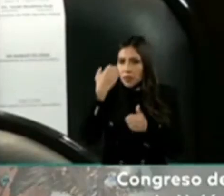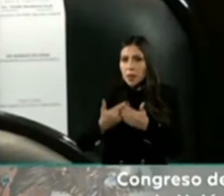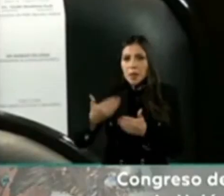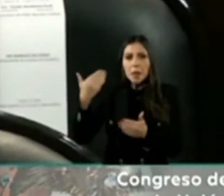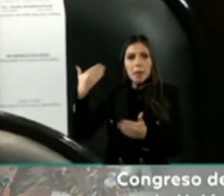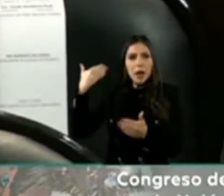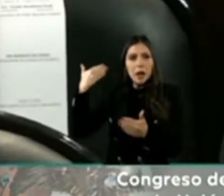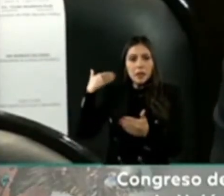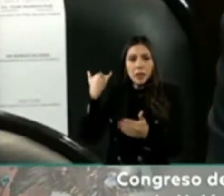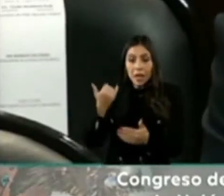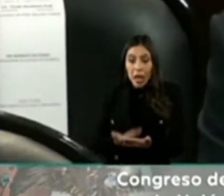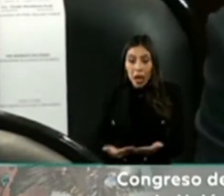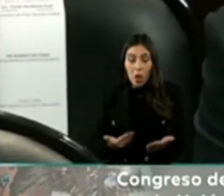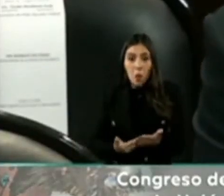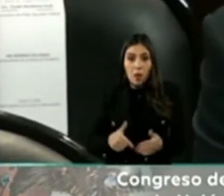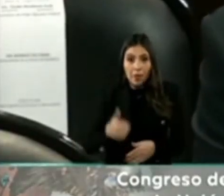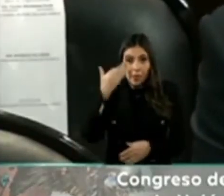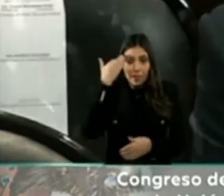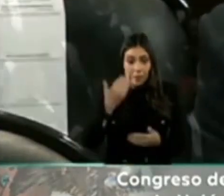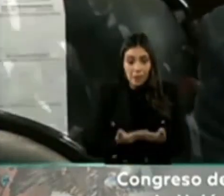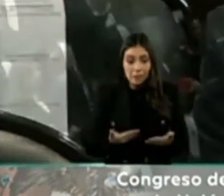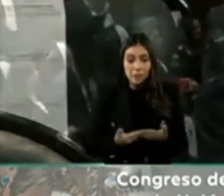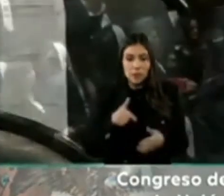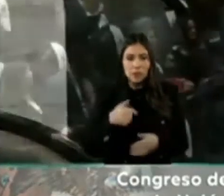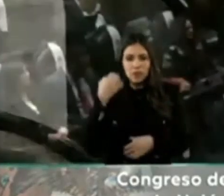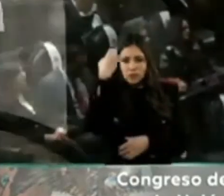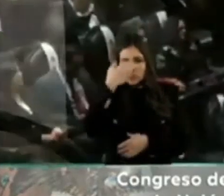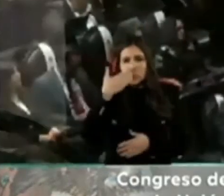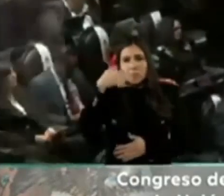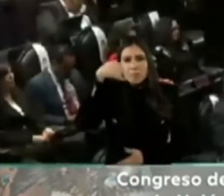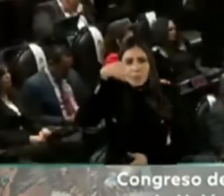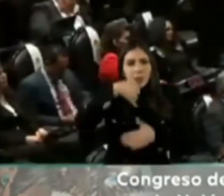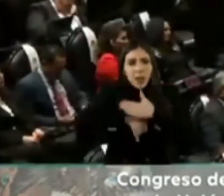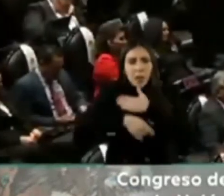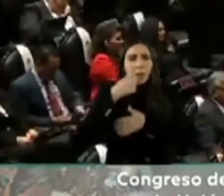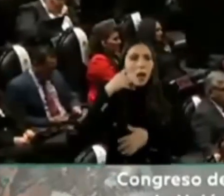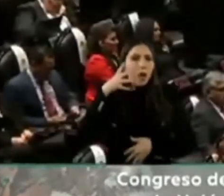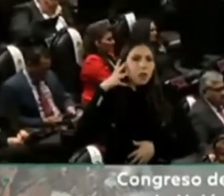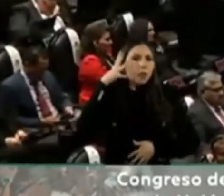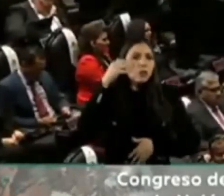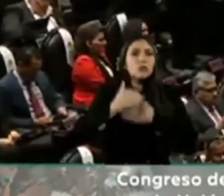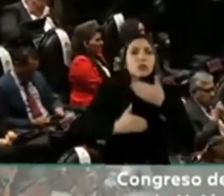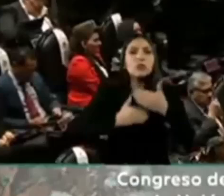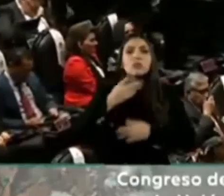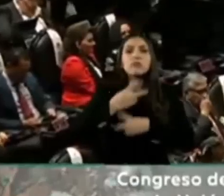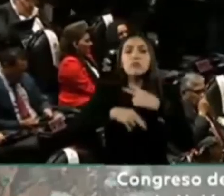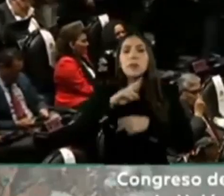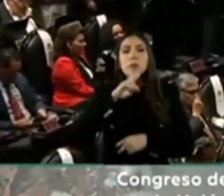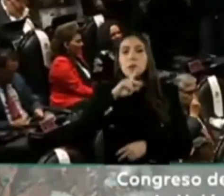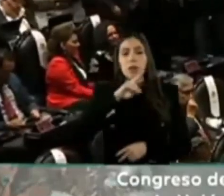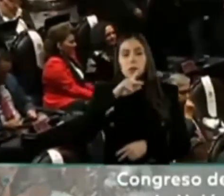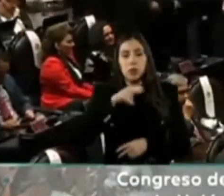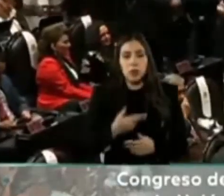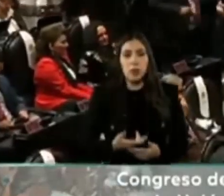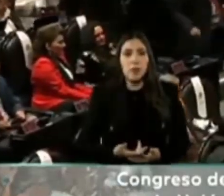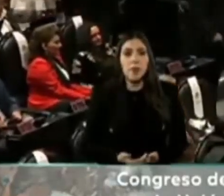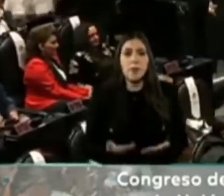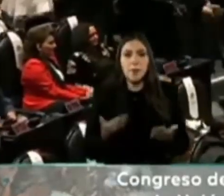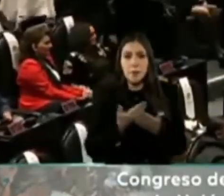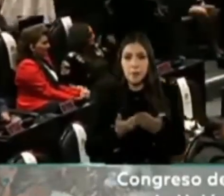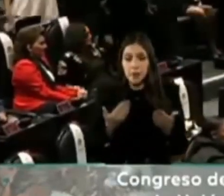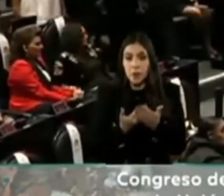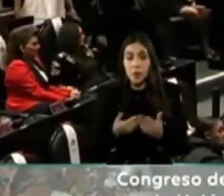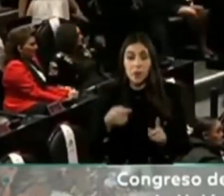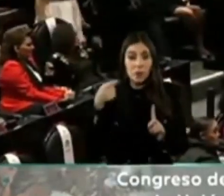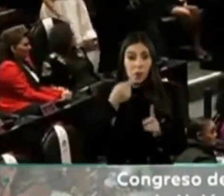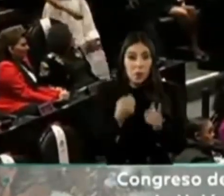¿qué puedes esperar cuando incluso la prensa ha sido muy condescendiente con él, con el PAN, por esta forma